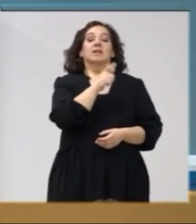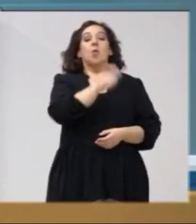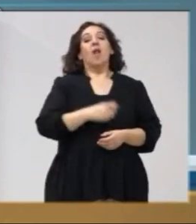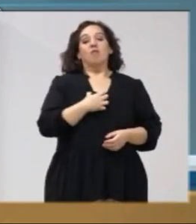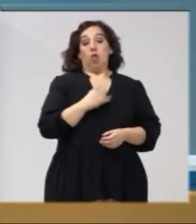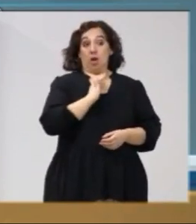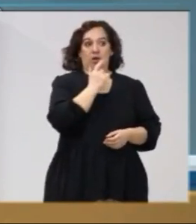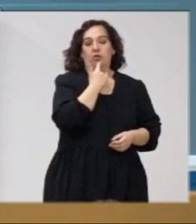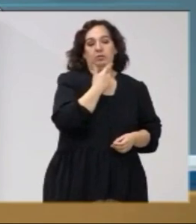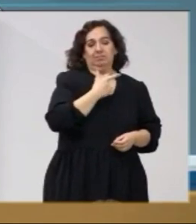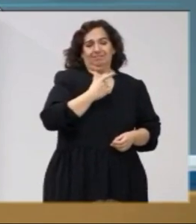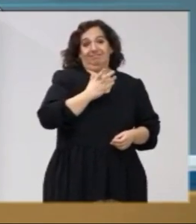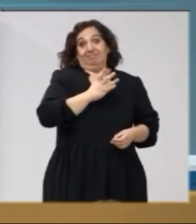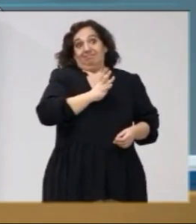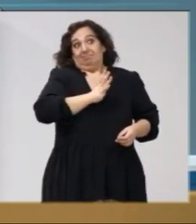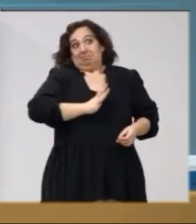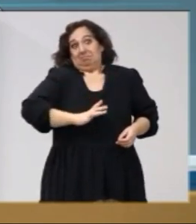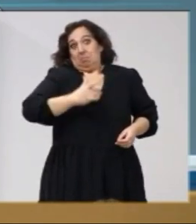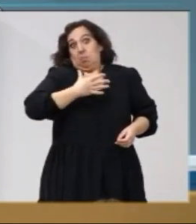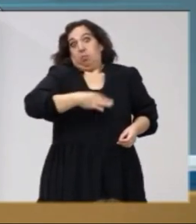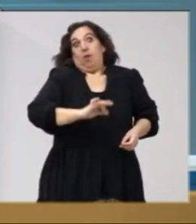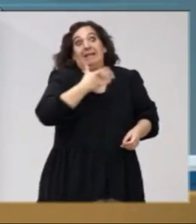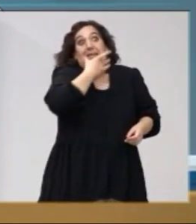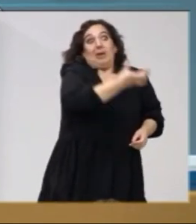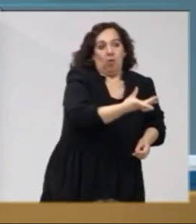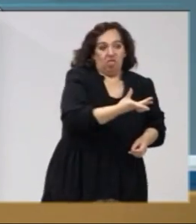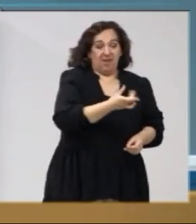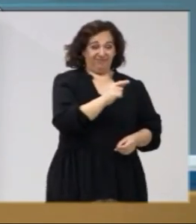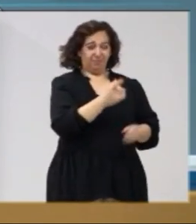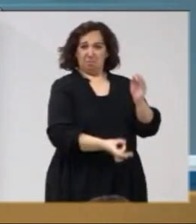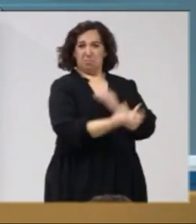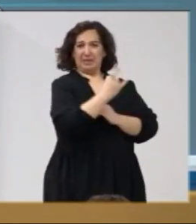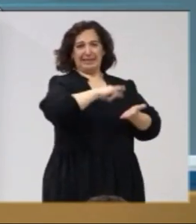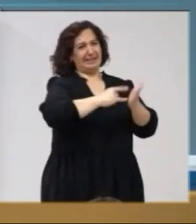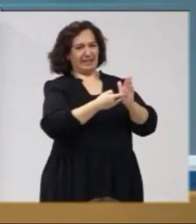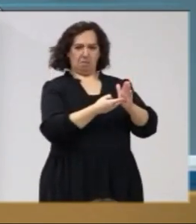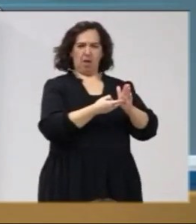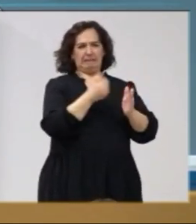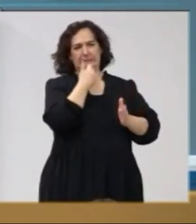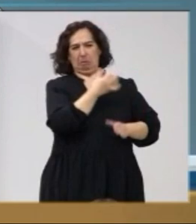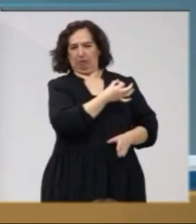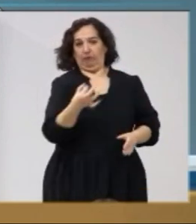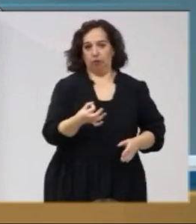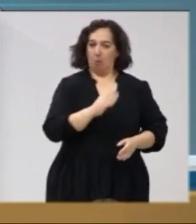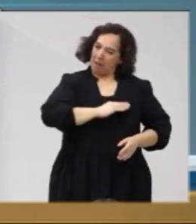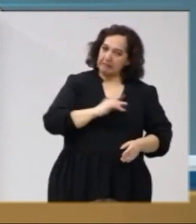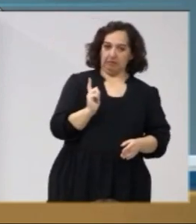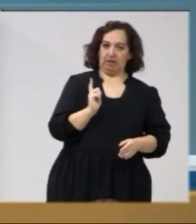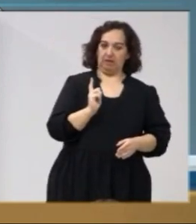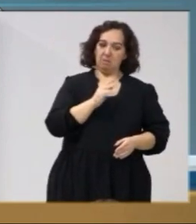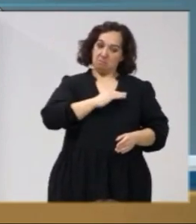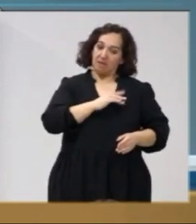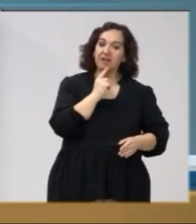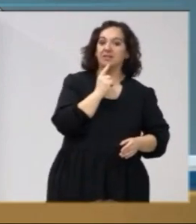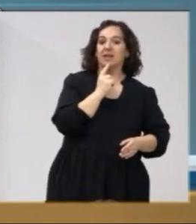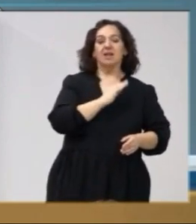sinvergüenza, tenía un sistema montado bastante perfecto. Y digo bastante porque no fue